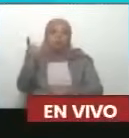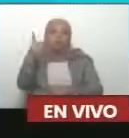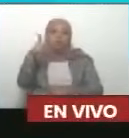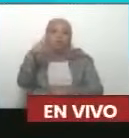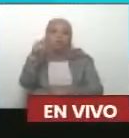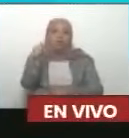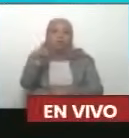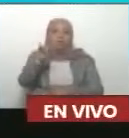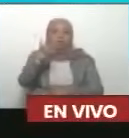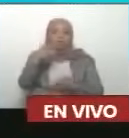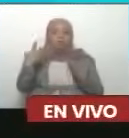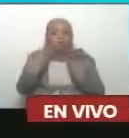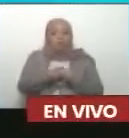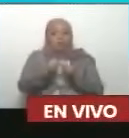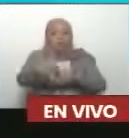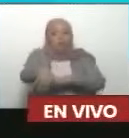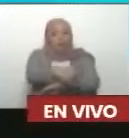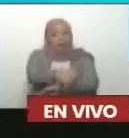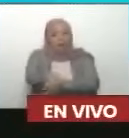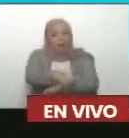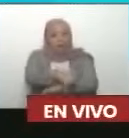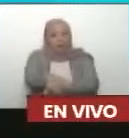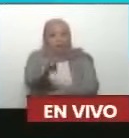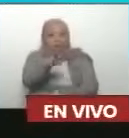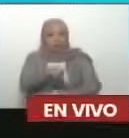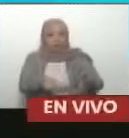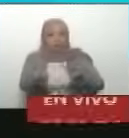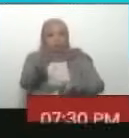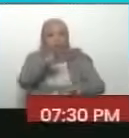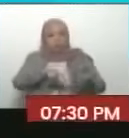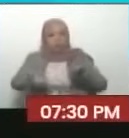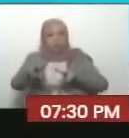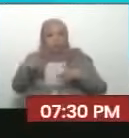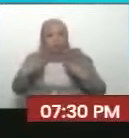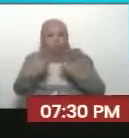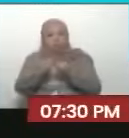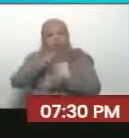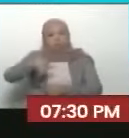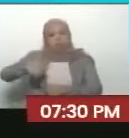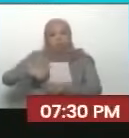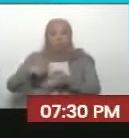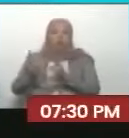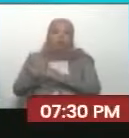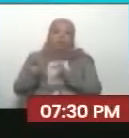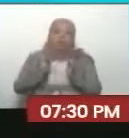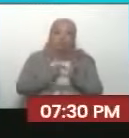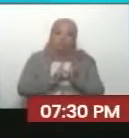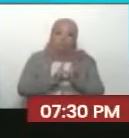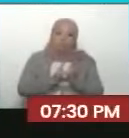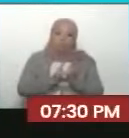que caminaba con la gente en las calles. Caminaba como nuestro Señor Jesucristo.